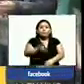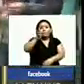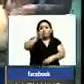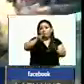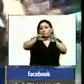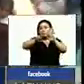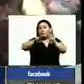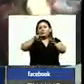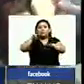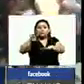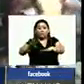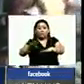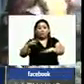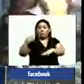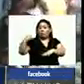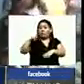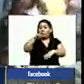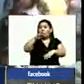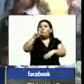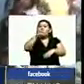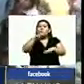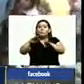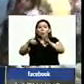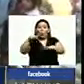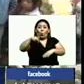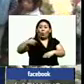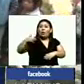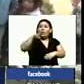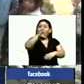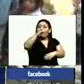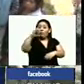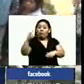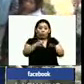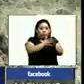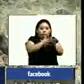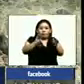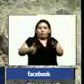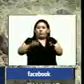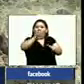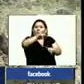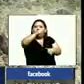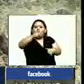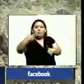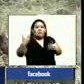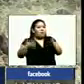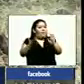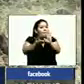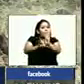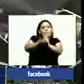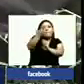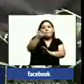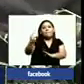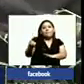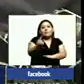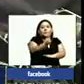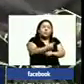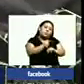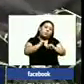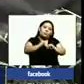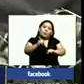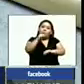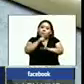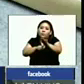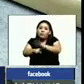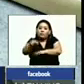384 en 2018 A 514 muertes En 8 meses De 2019 Aumentó la tasa De mortalidad Entre migrantes Dentro del